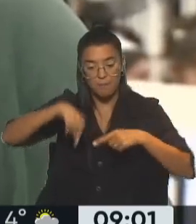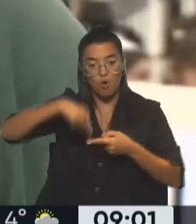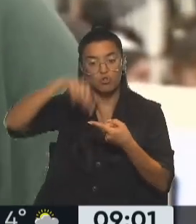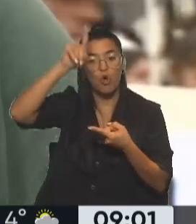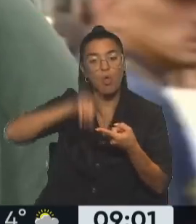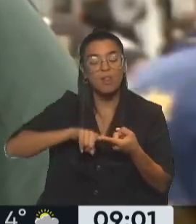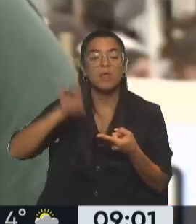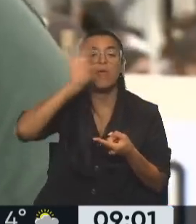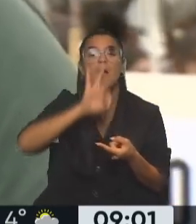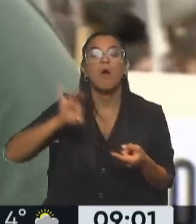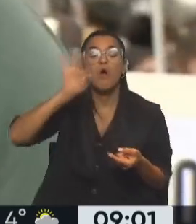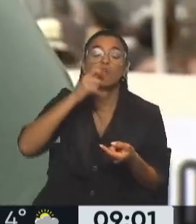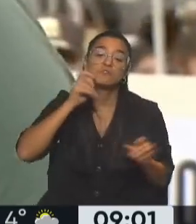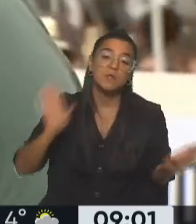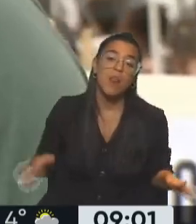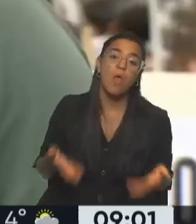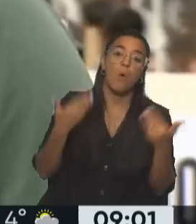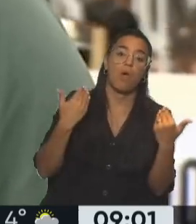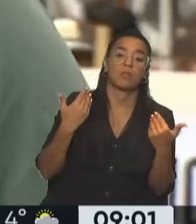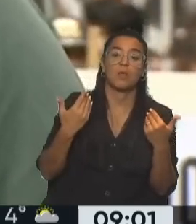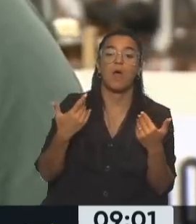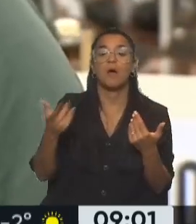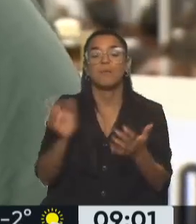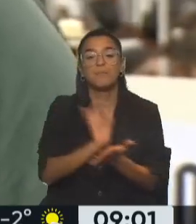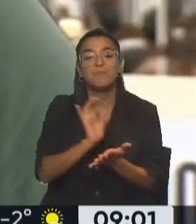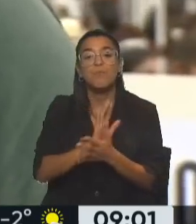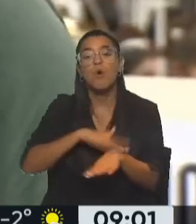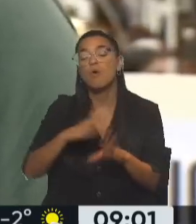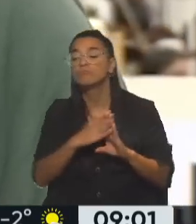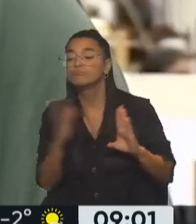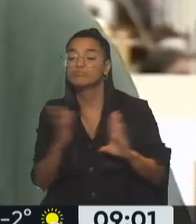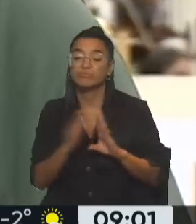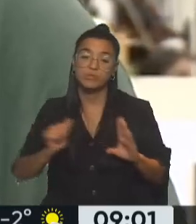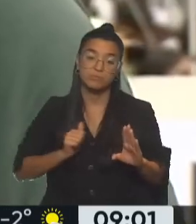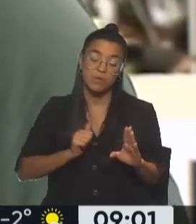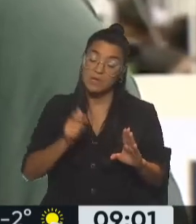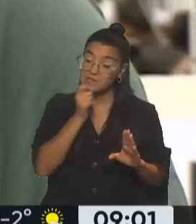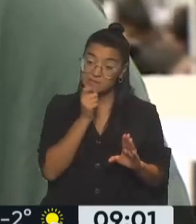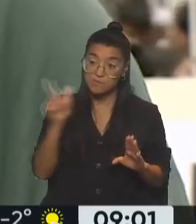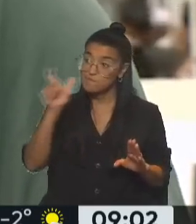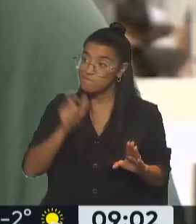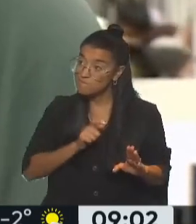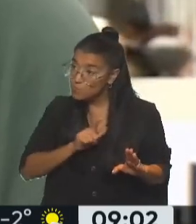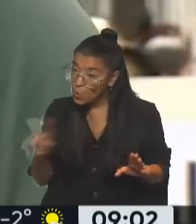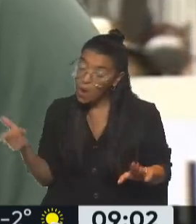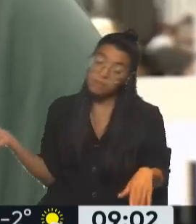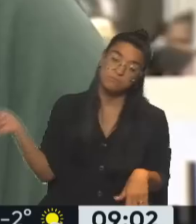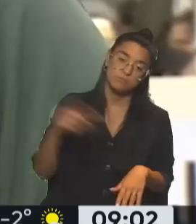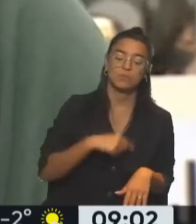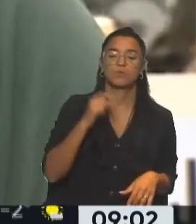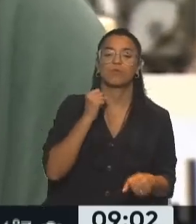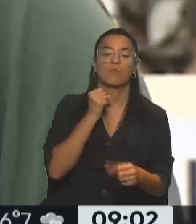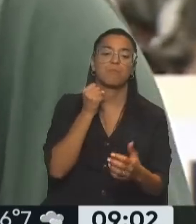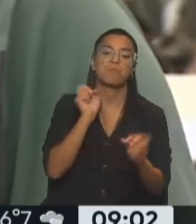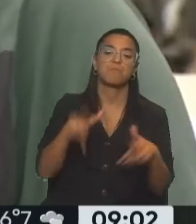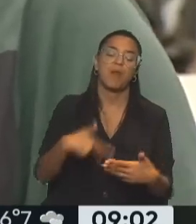o levantamos y abrimos un compás de espera a ver si hay respuesta, y si no, continuaremos el plan de lucha, porque claramente gente